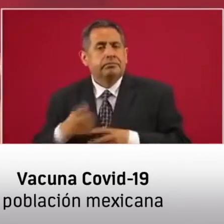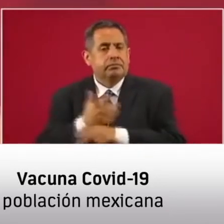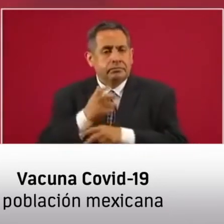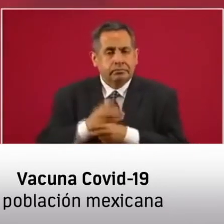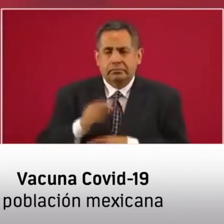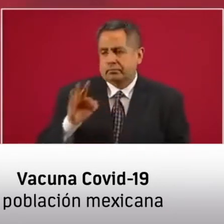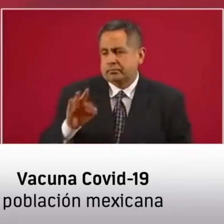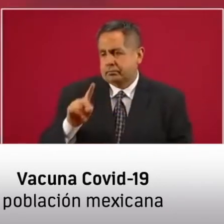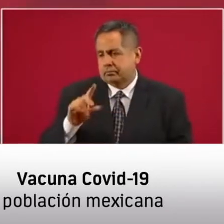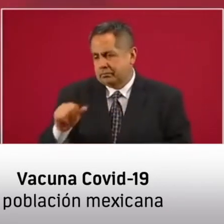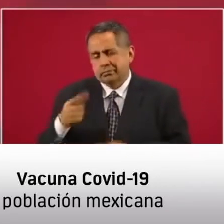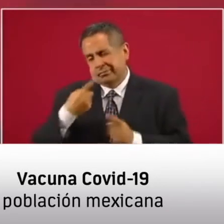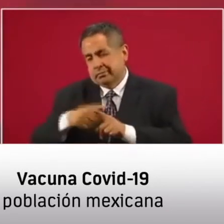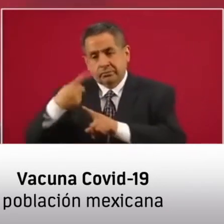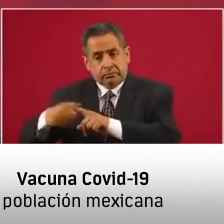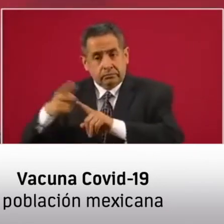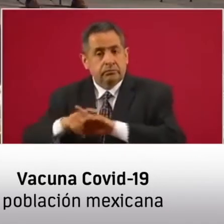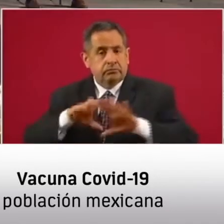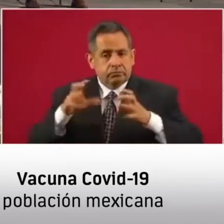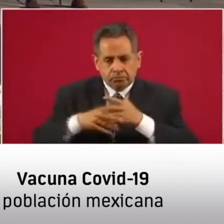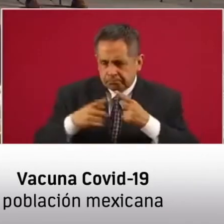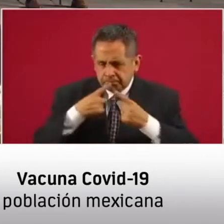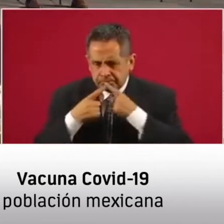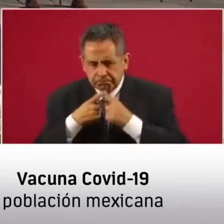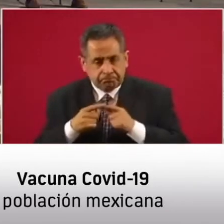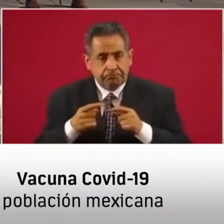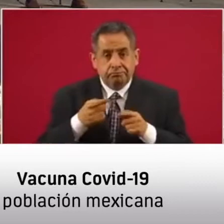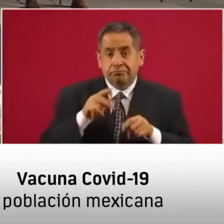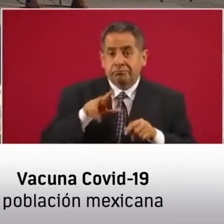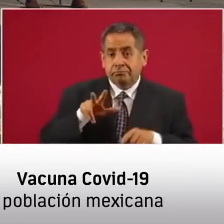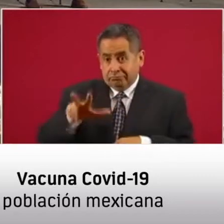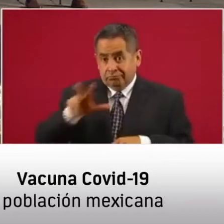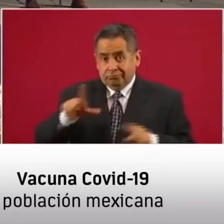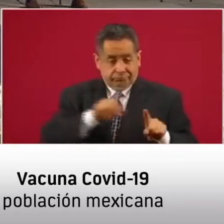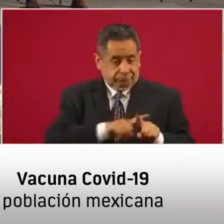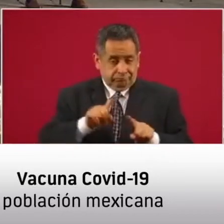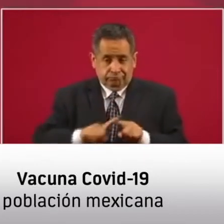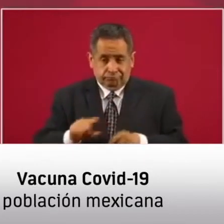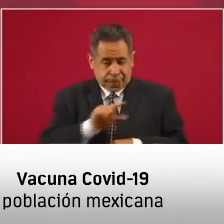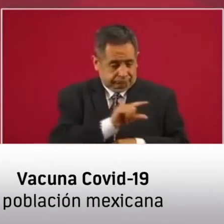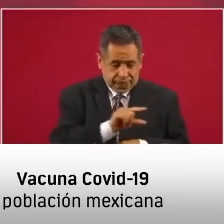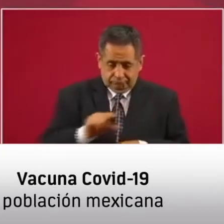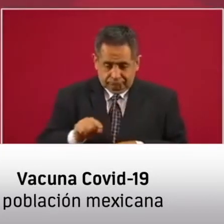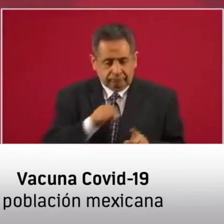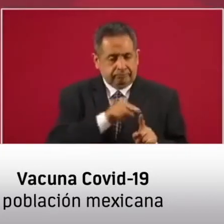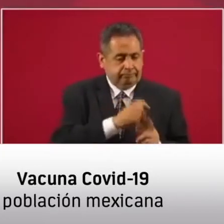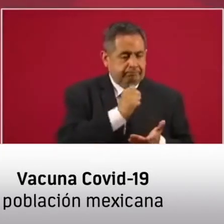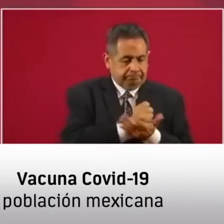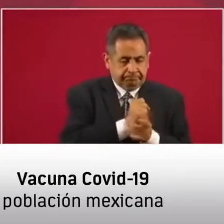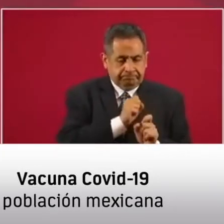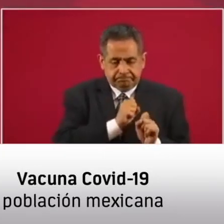así sucesivamente, determinarán cuáles de esas vacunas van a tener la autorización.